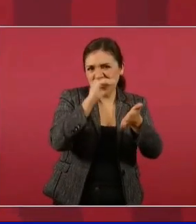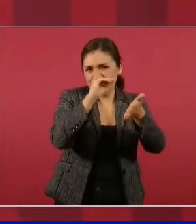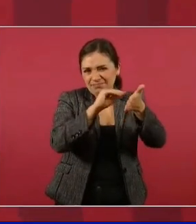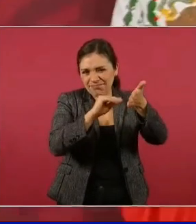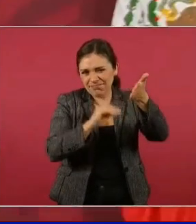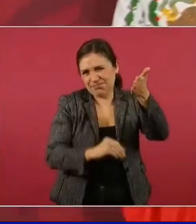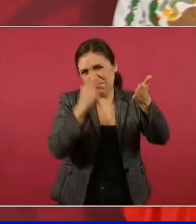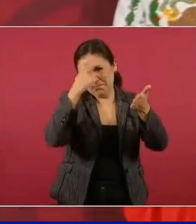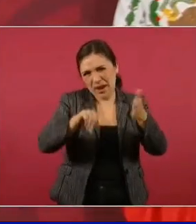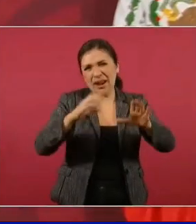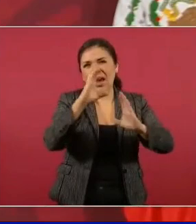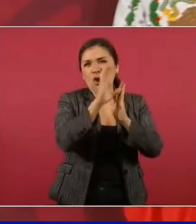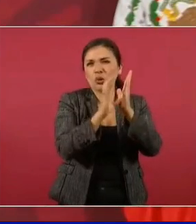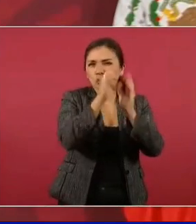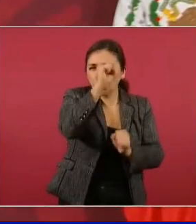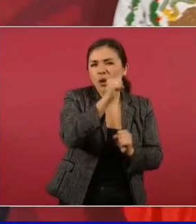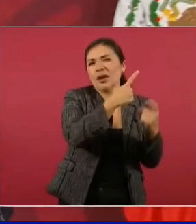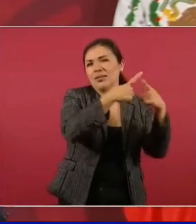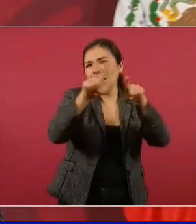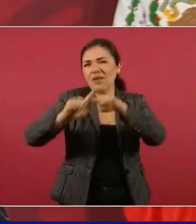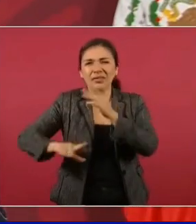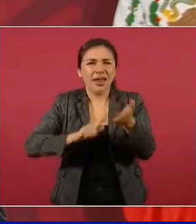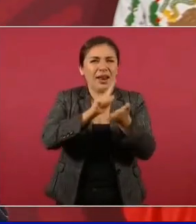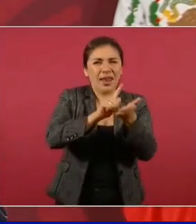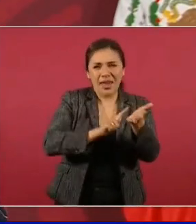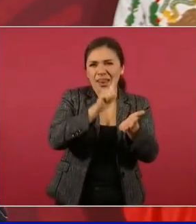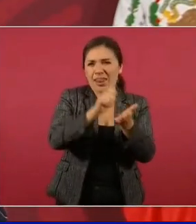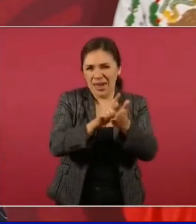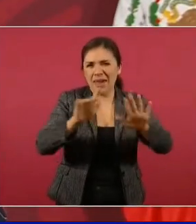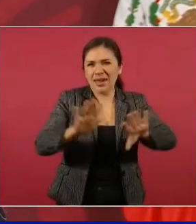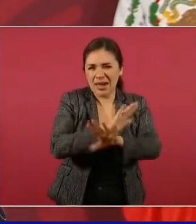a la Constitución, a las leyes,